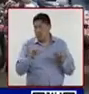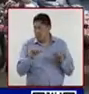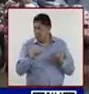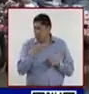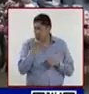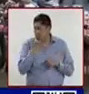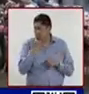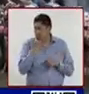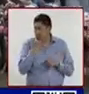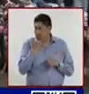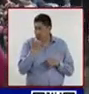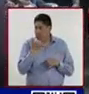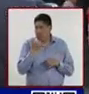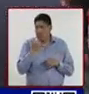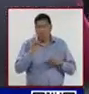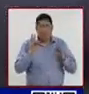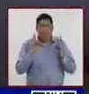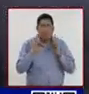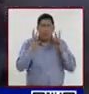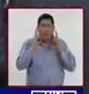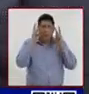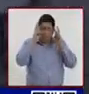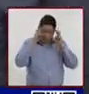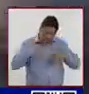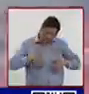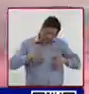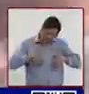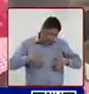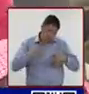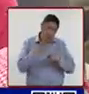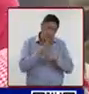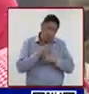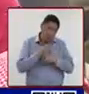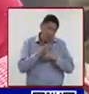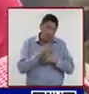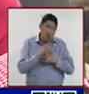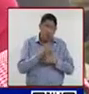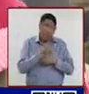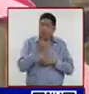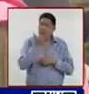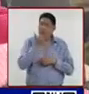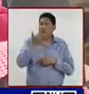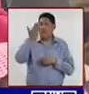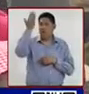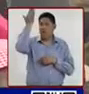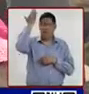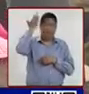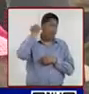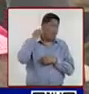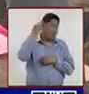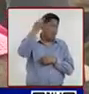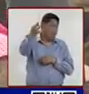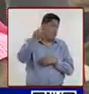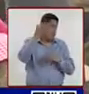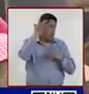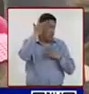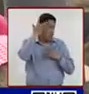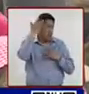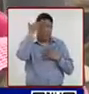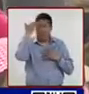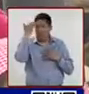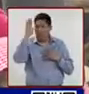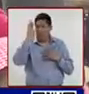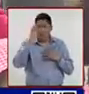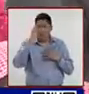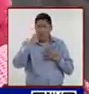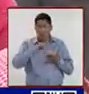también la viruela del mono, que hay que cuidarse también. O sea... ¿Y qué viruelas vendrán también? Pues usted dice que esto